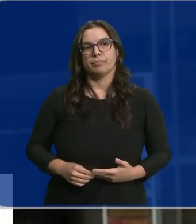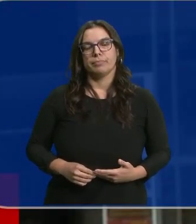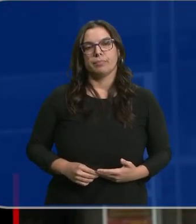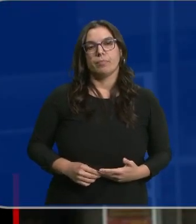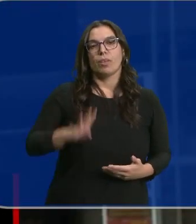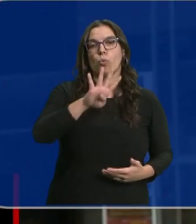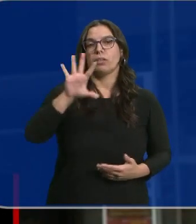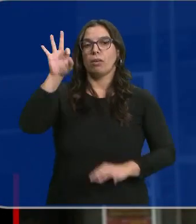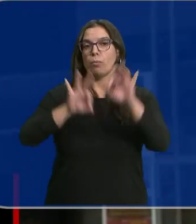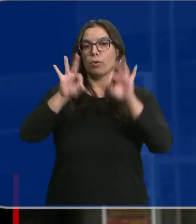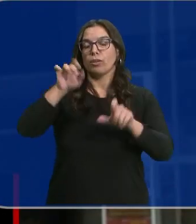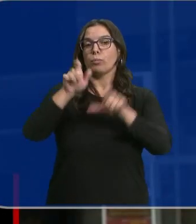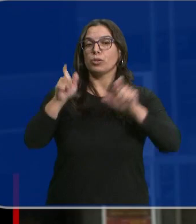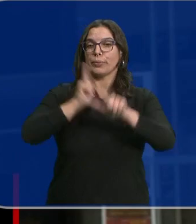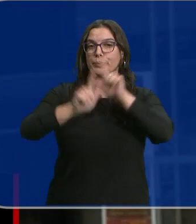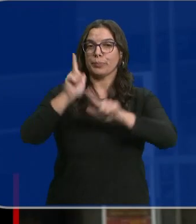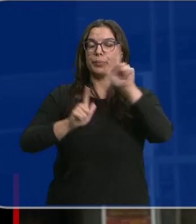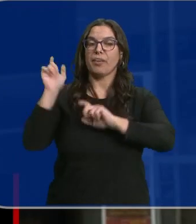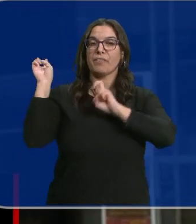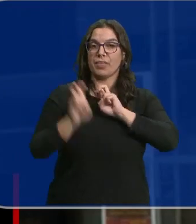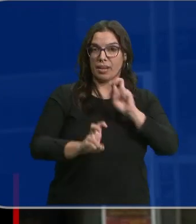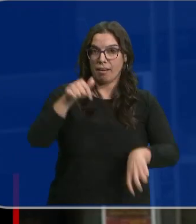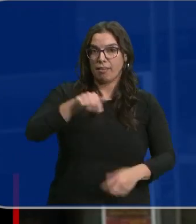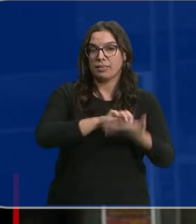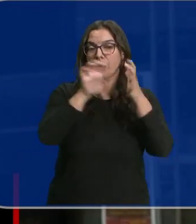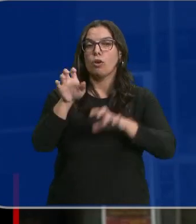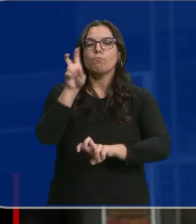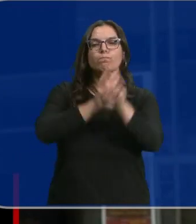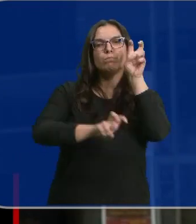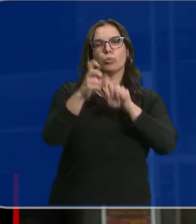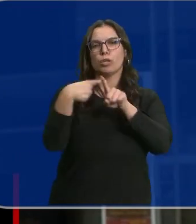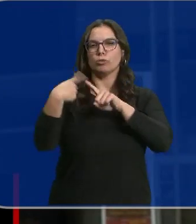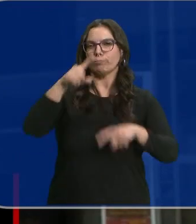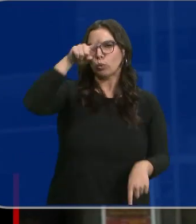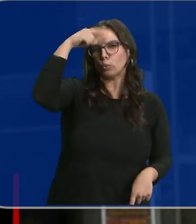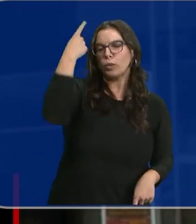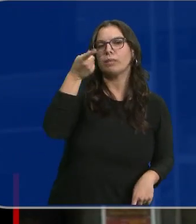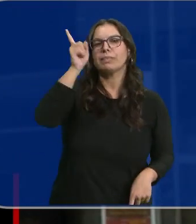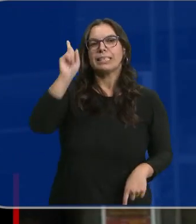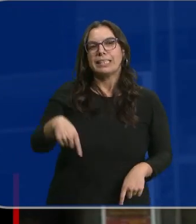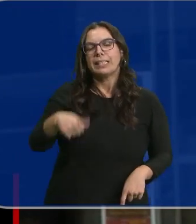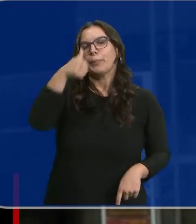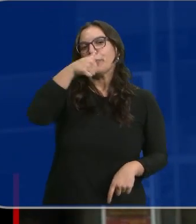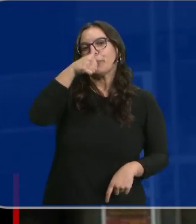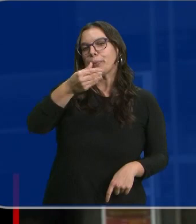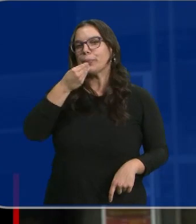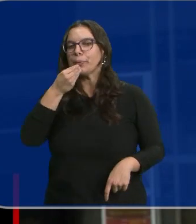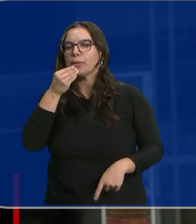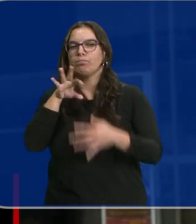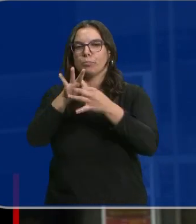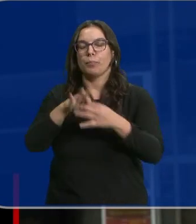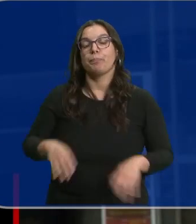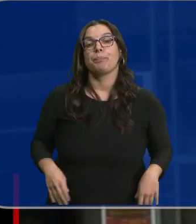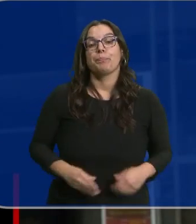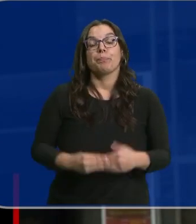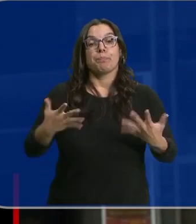El 45% de los viajeros que llegan a Castilla y León buscan atractivos culturales y también enogastronómicos. En